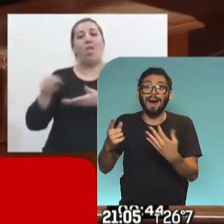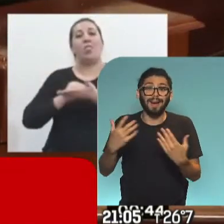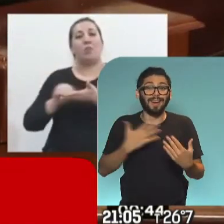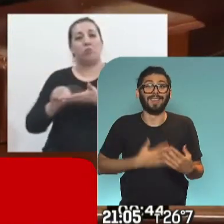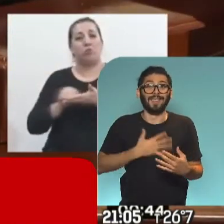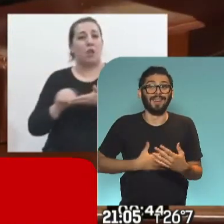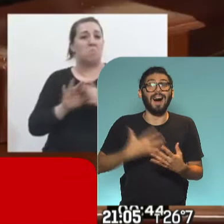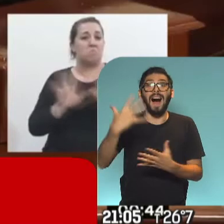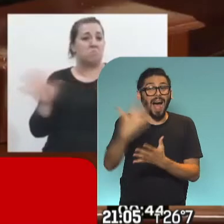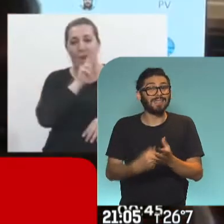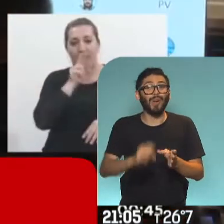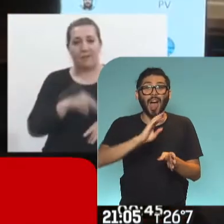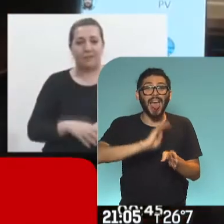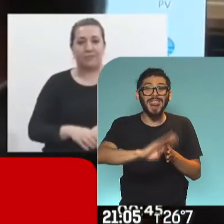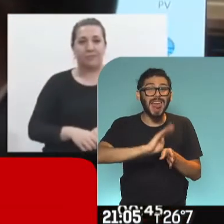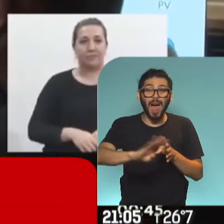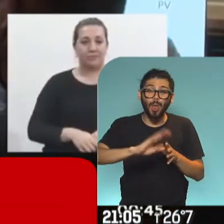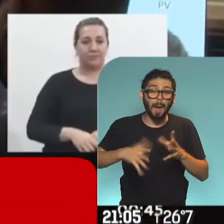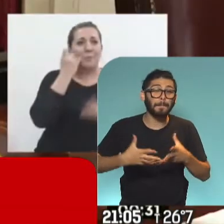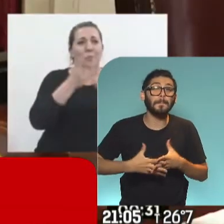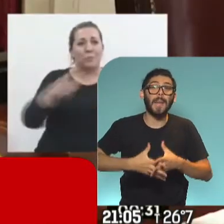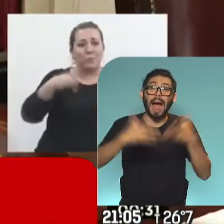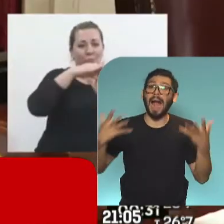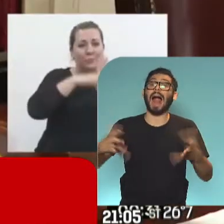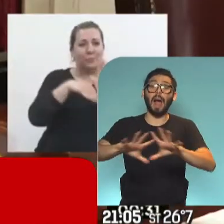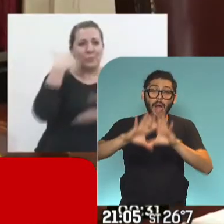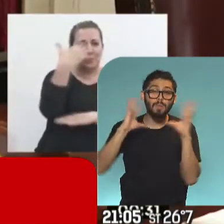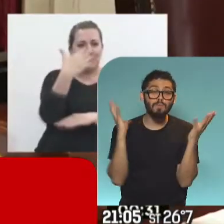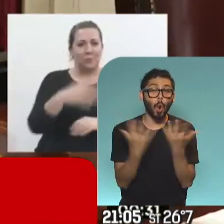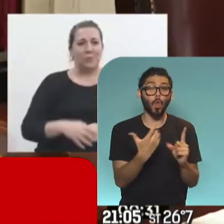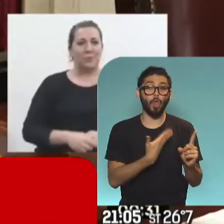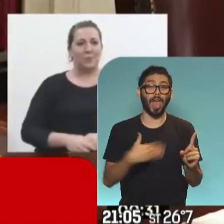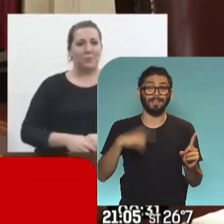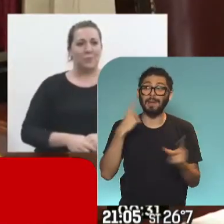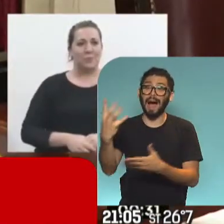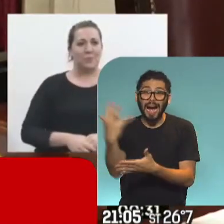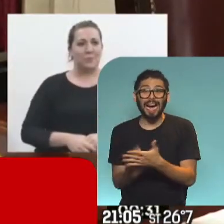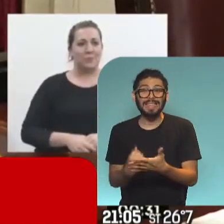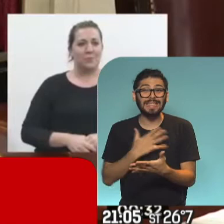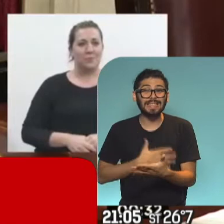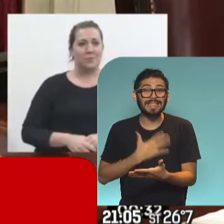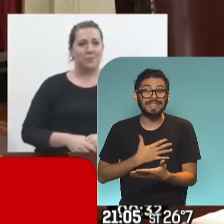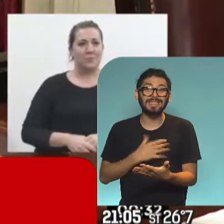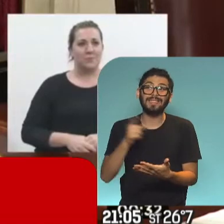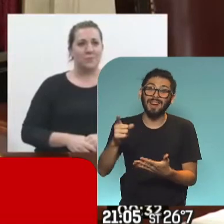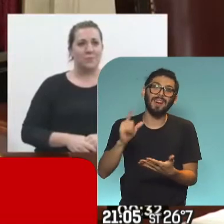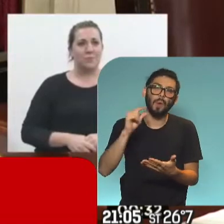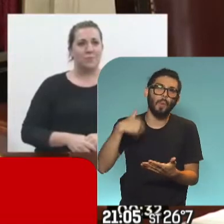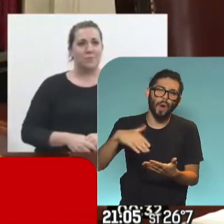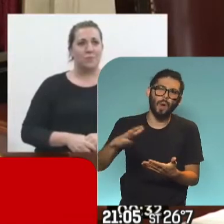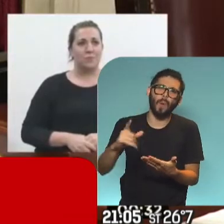se tenga memoria a escala planetaria con el FMI, empieza a dictar fallos de neto corte económico